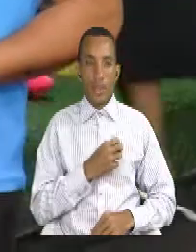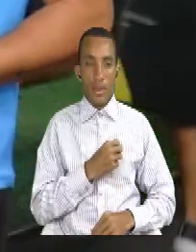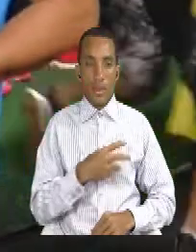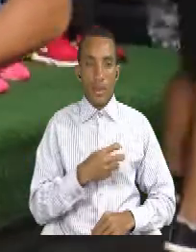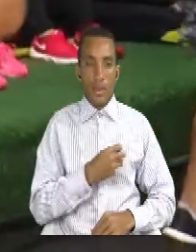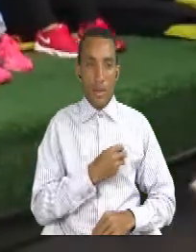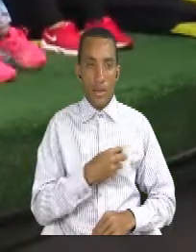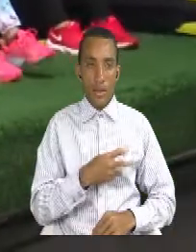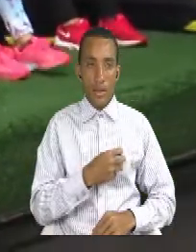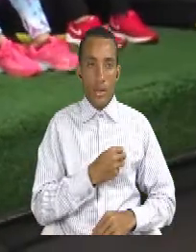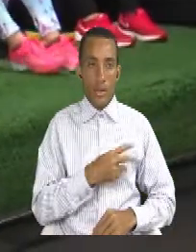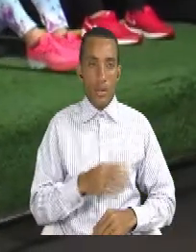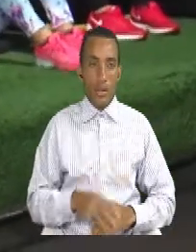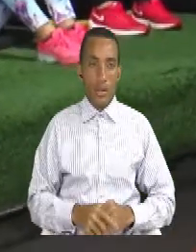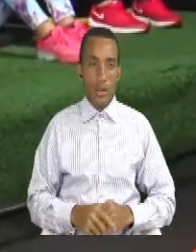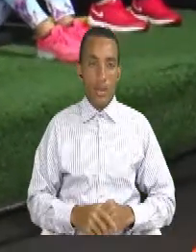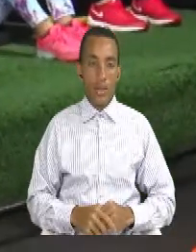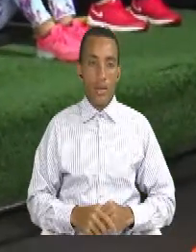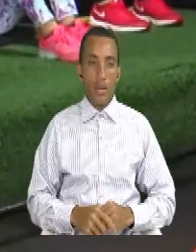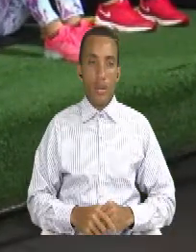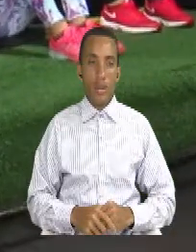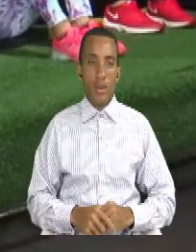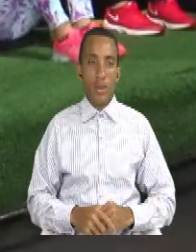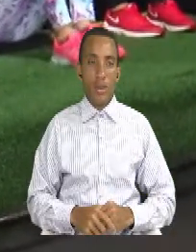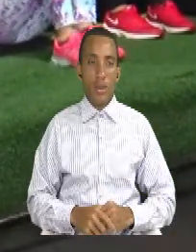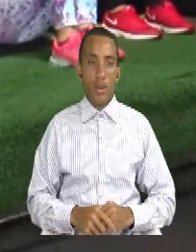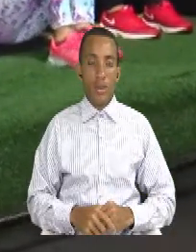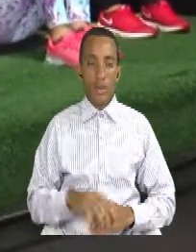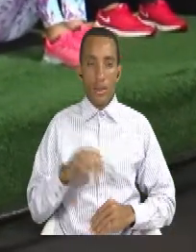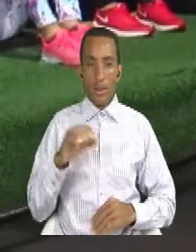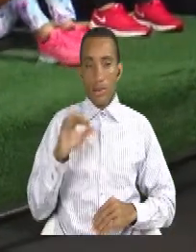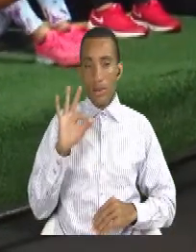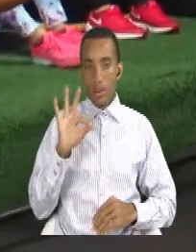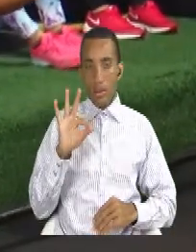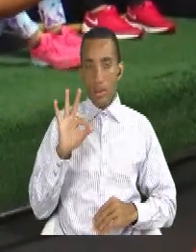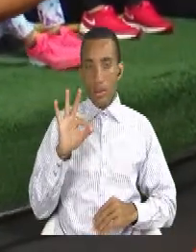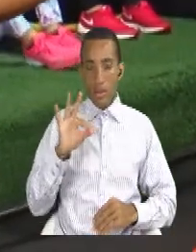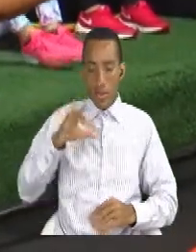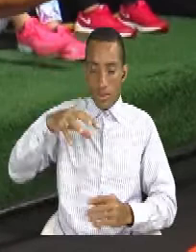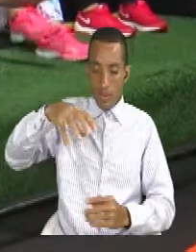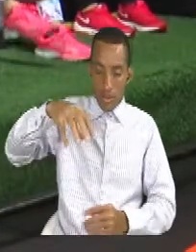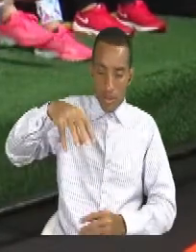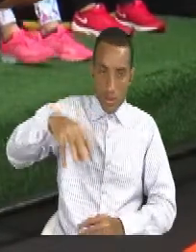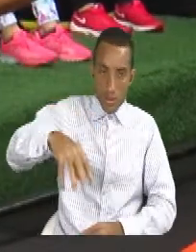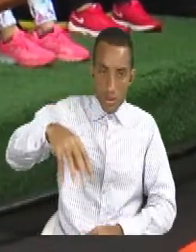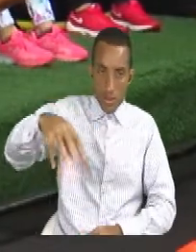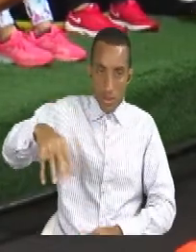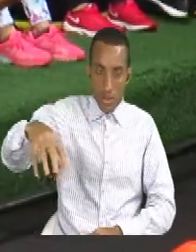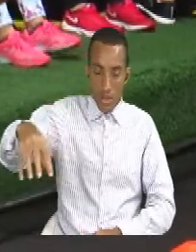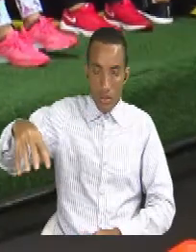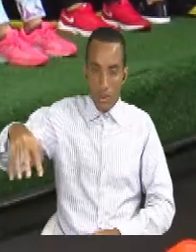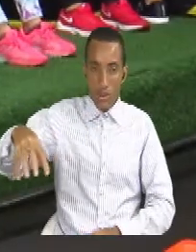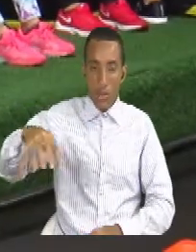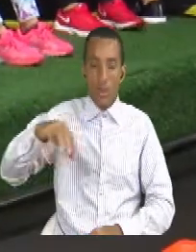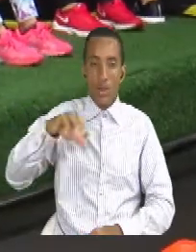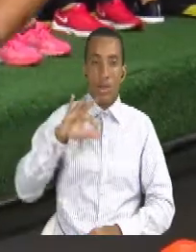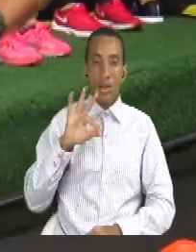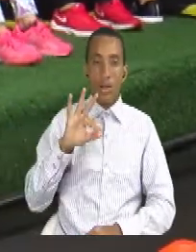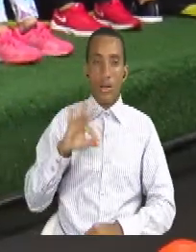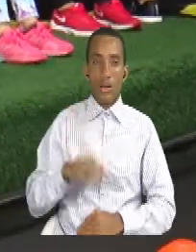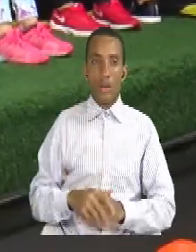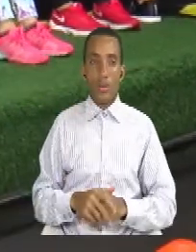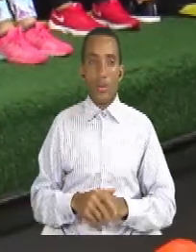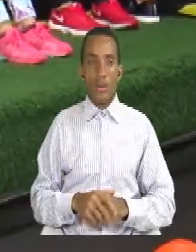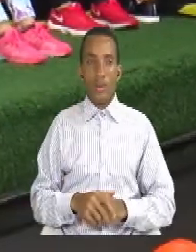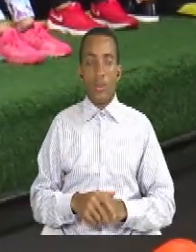hacer un trajito de cardio. Allá pueden ubicar de pronto unos 3 conos, si tienen conos en sus casas, o si no, ponen como guía, no sé,